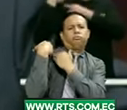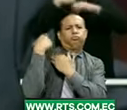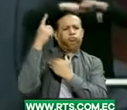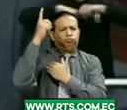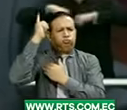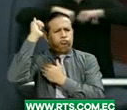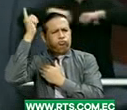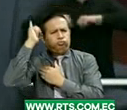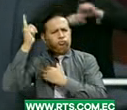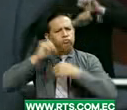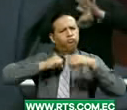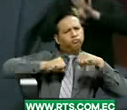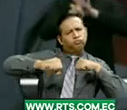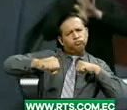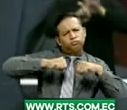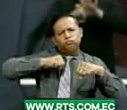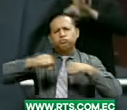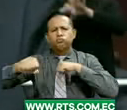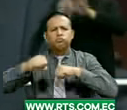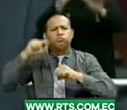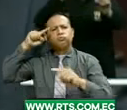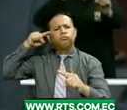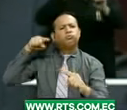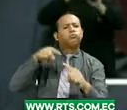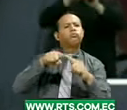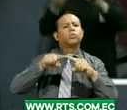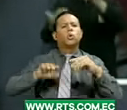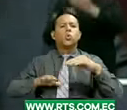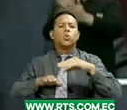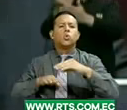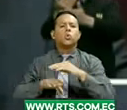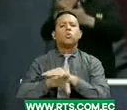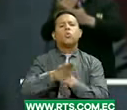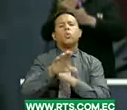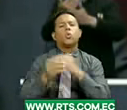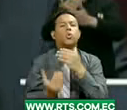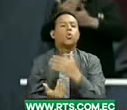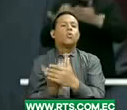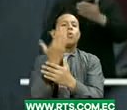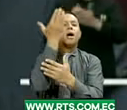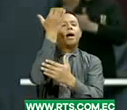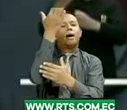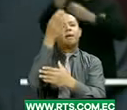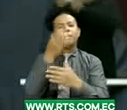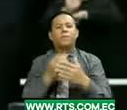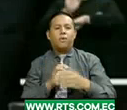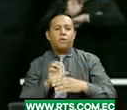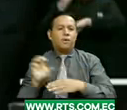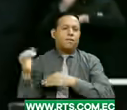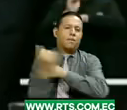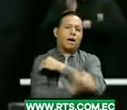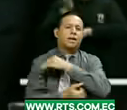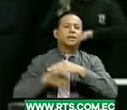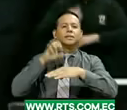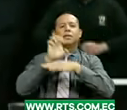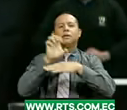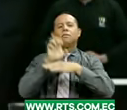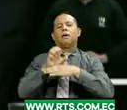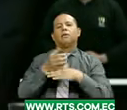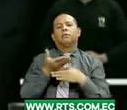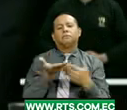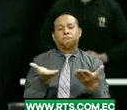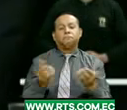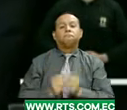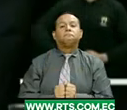liderarnos hacia un nuevo siglo del republicanismo ecuatoriano. Quien tomó juramento y posesionó